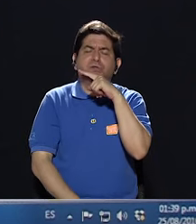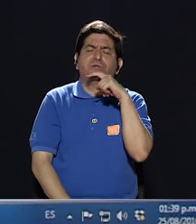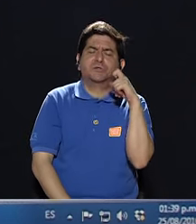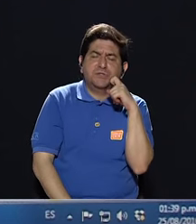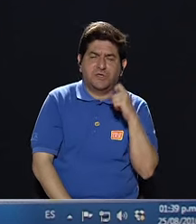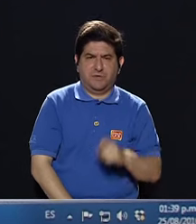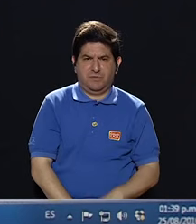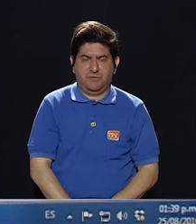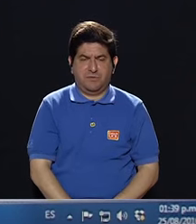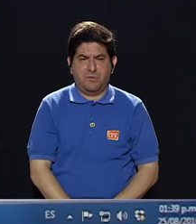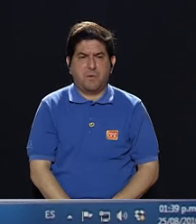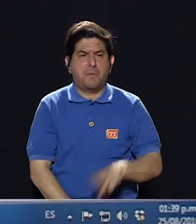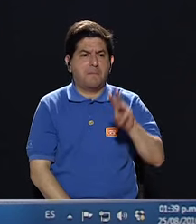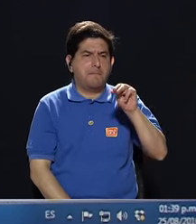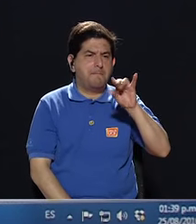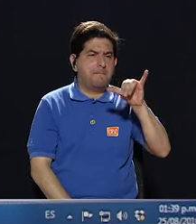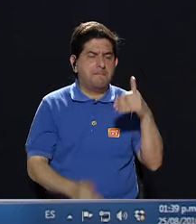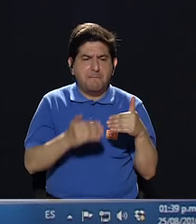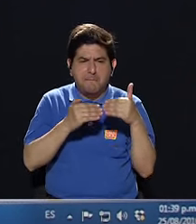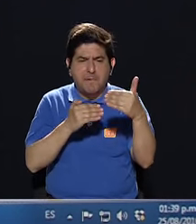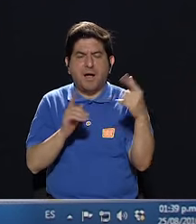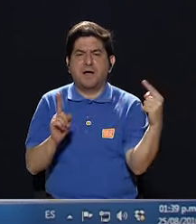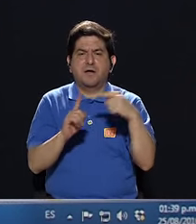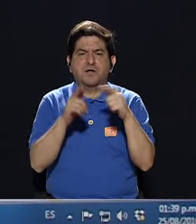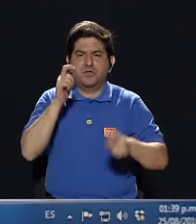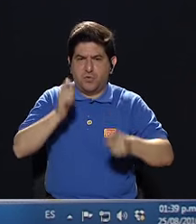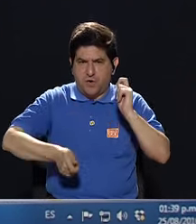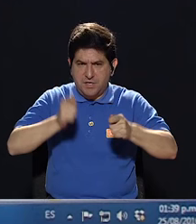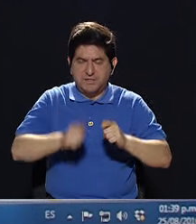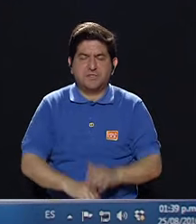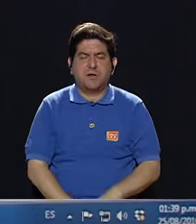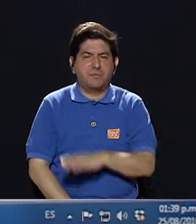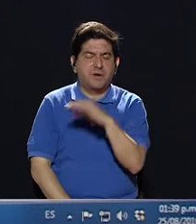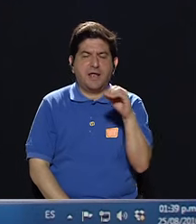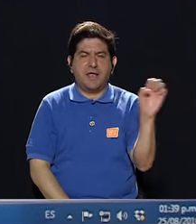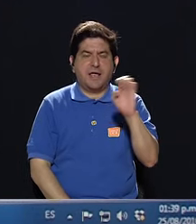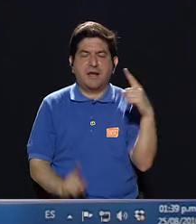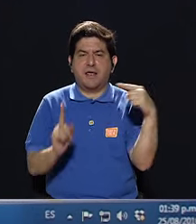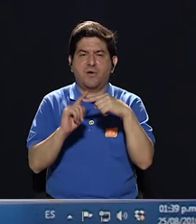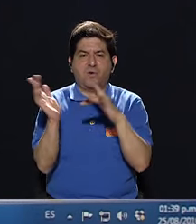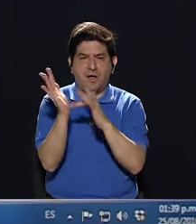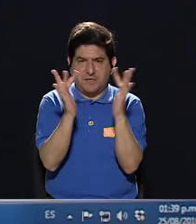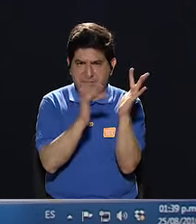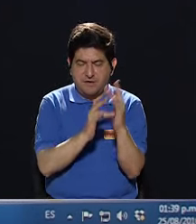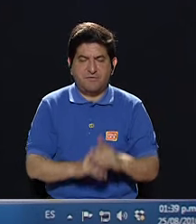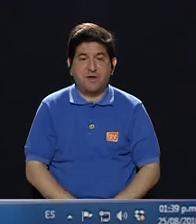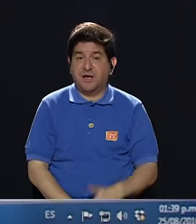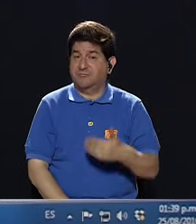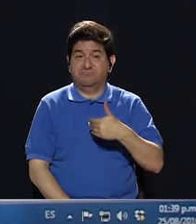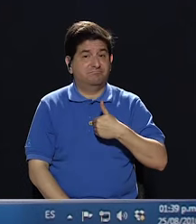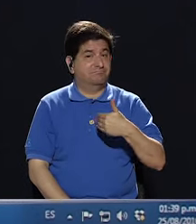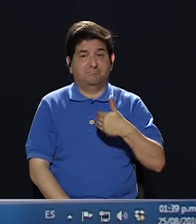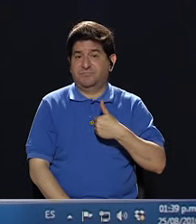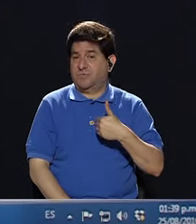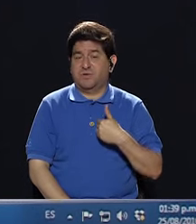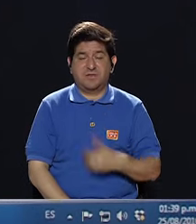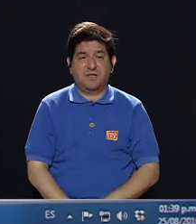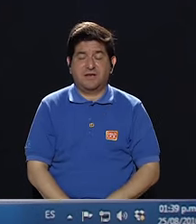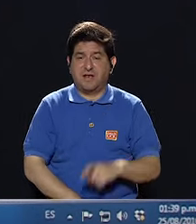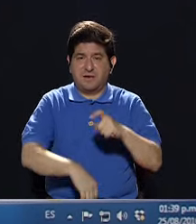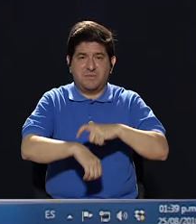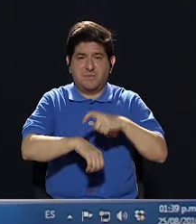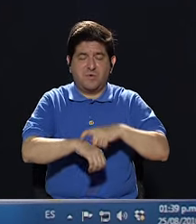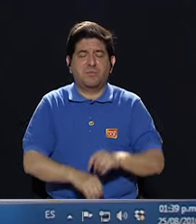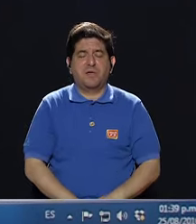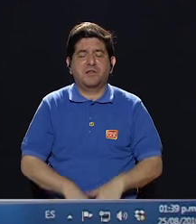caudal, recordemos que el año pasado fue bastante, bastante seco y desde mayo prácticamente a septiembre y desde enero